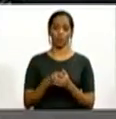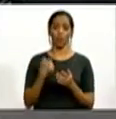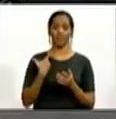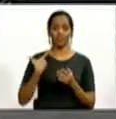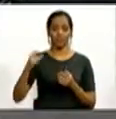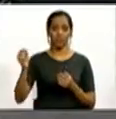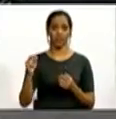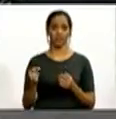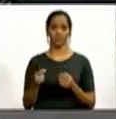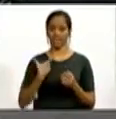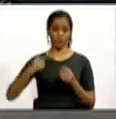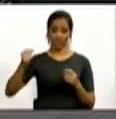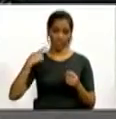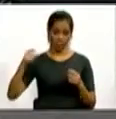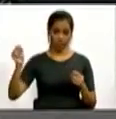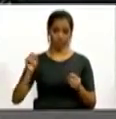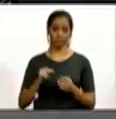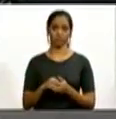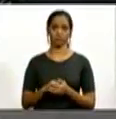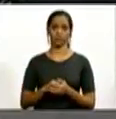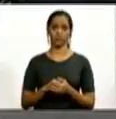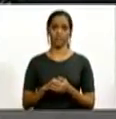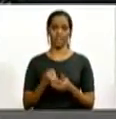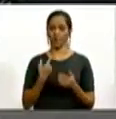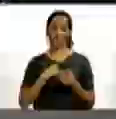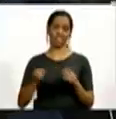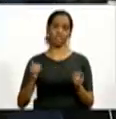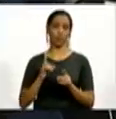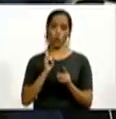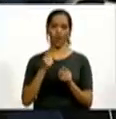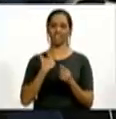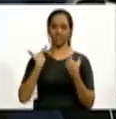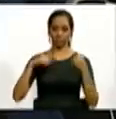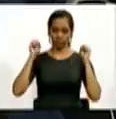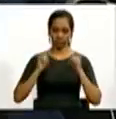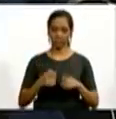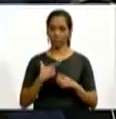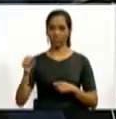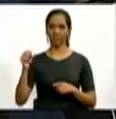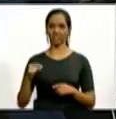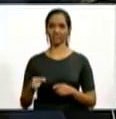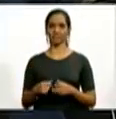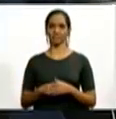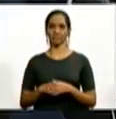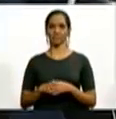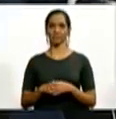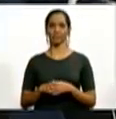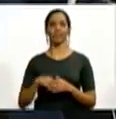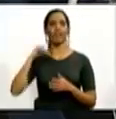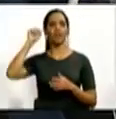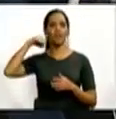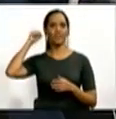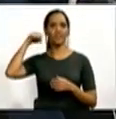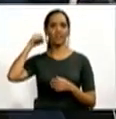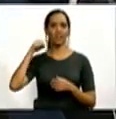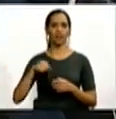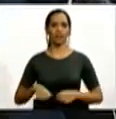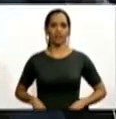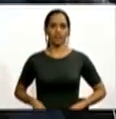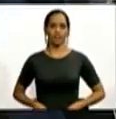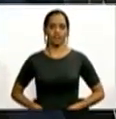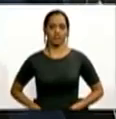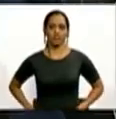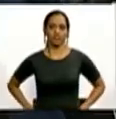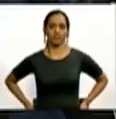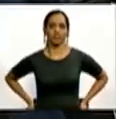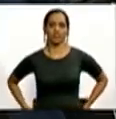Él se fue y se fue. No le dijo vete ya. No, él se fue. Ahora sí tenemos el video de Castro. No sé por qué lo